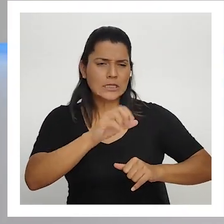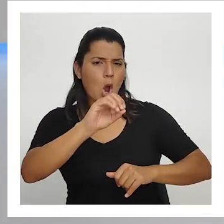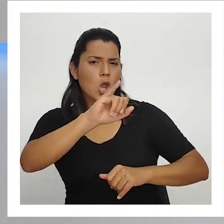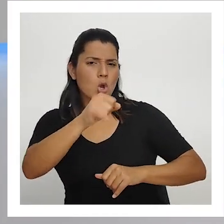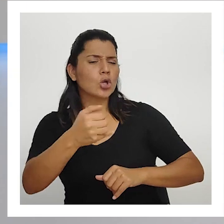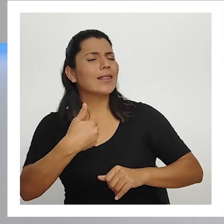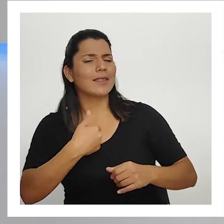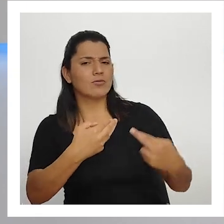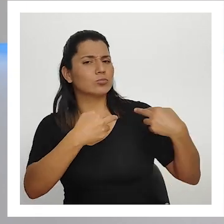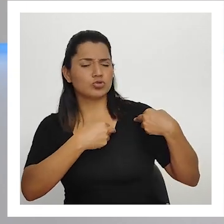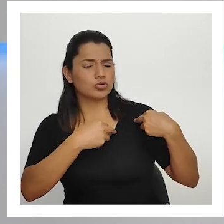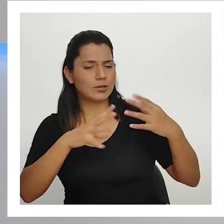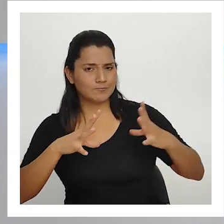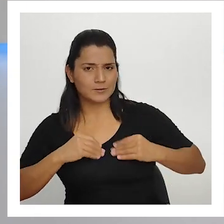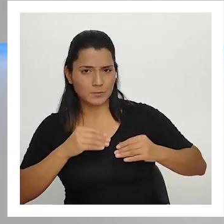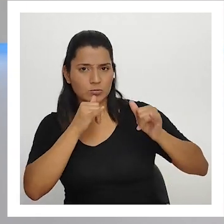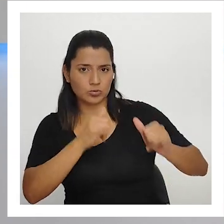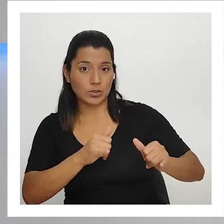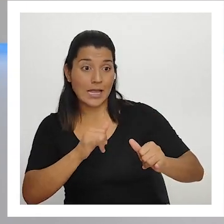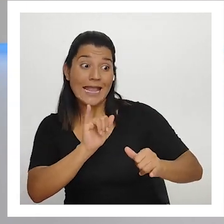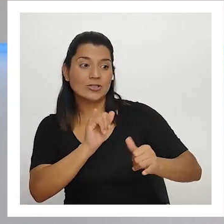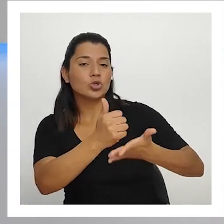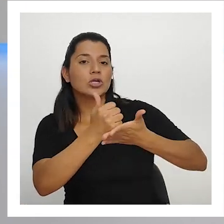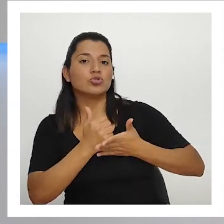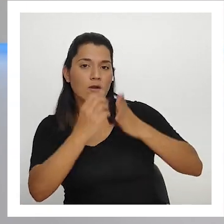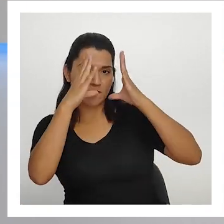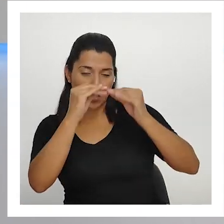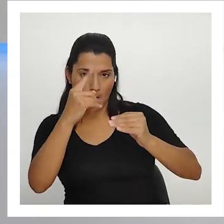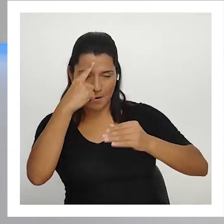en conjunto de OIJ y Ministerio Público, pero la